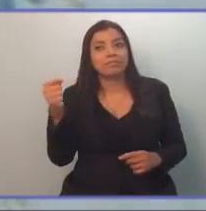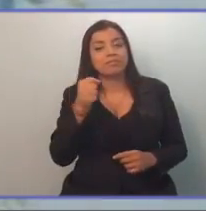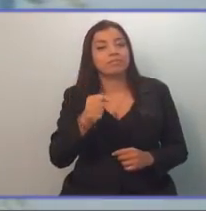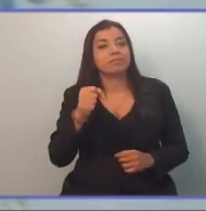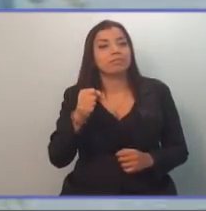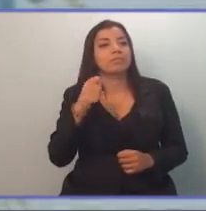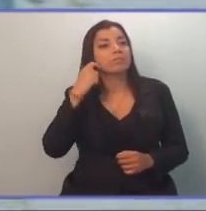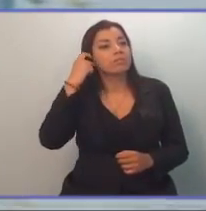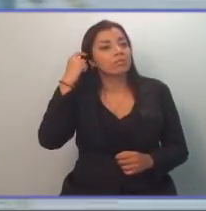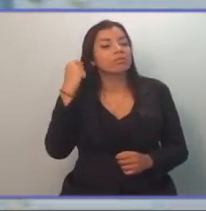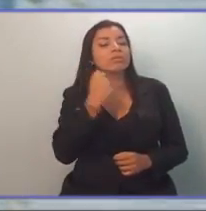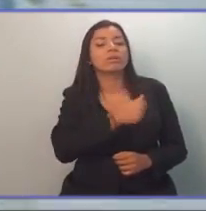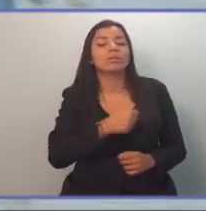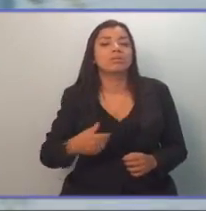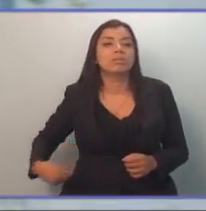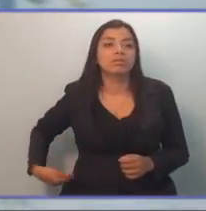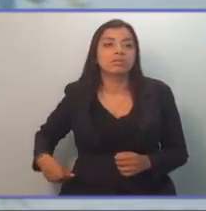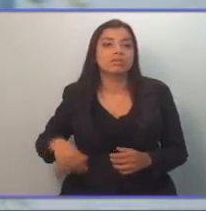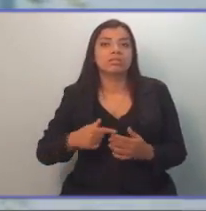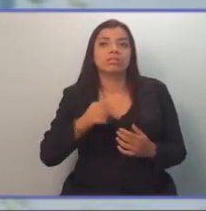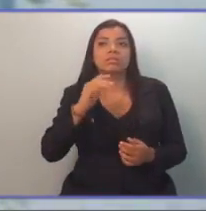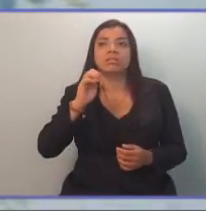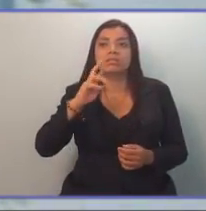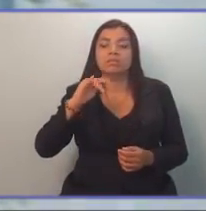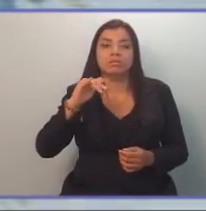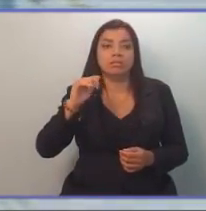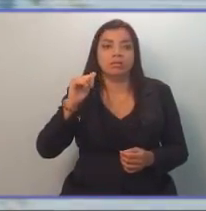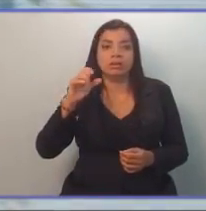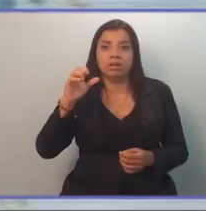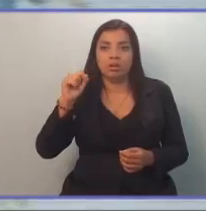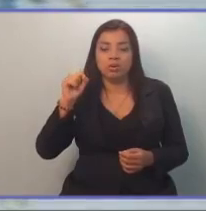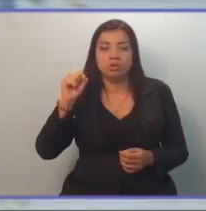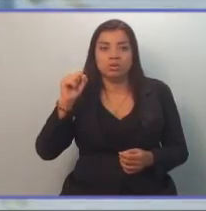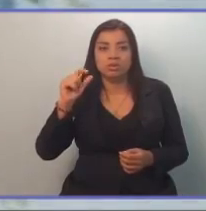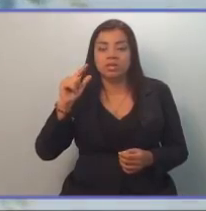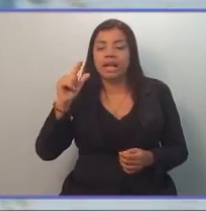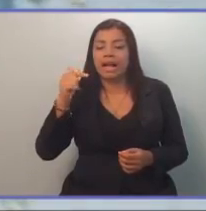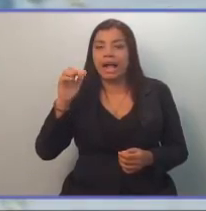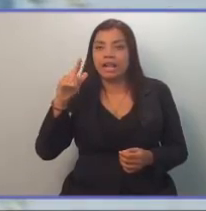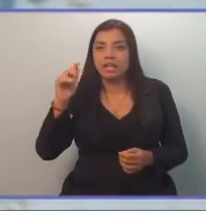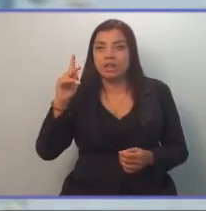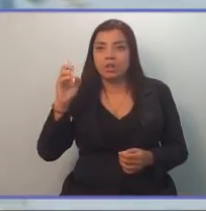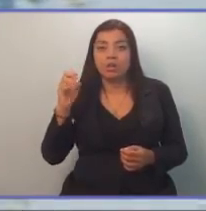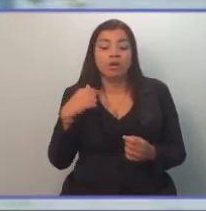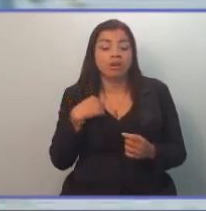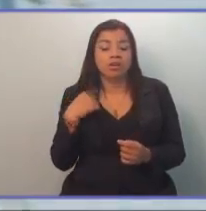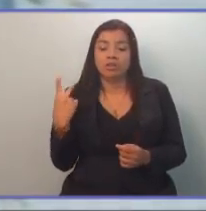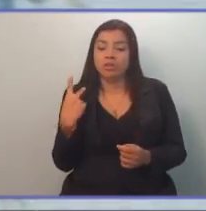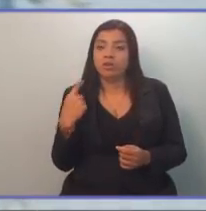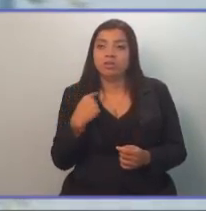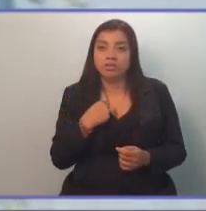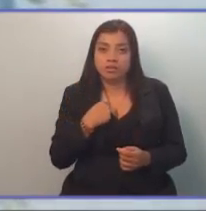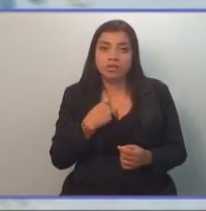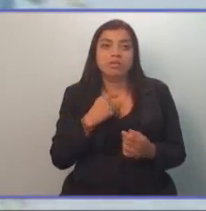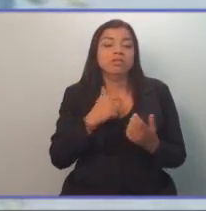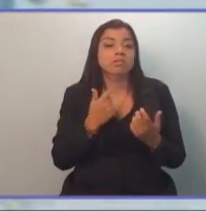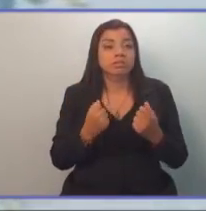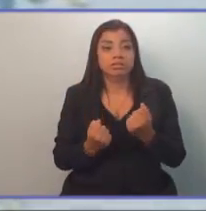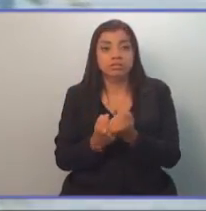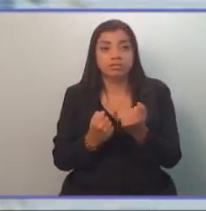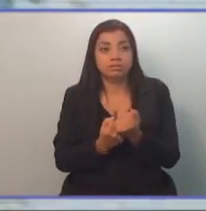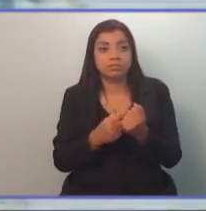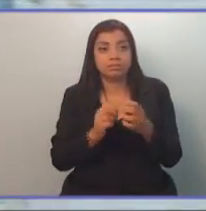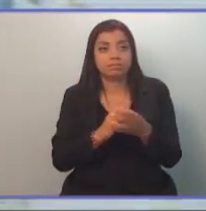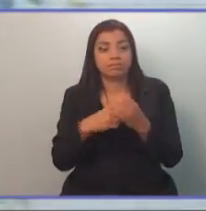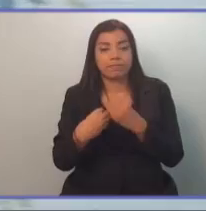delegación de presidencia, la magistrada Aurelia Galindo y mi persona, somos nombradas para poder apoyar a esa